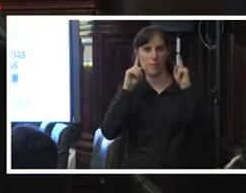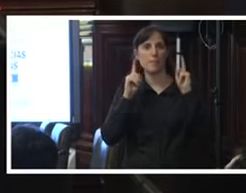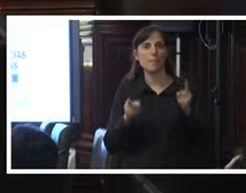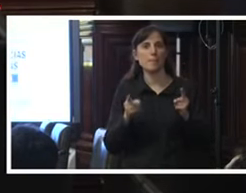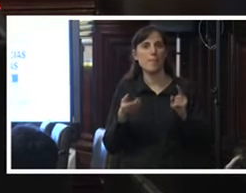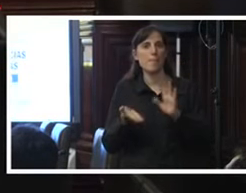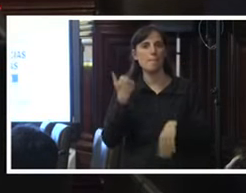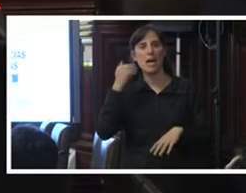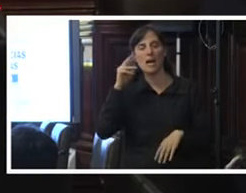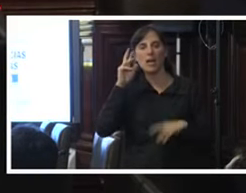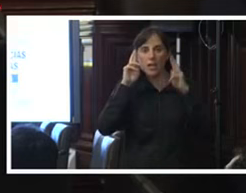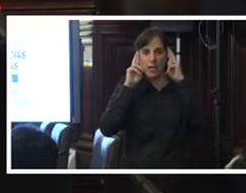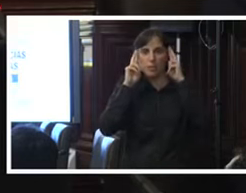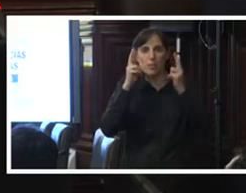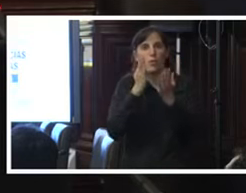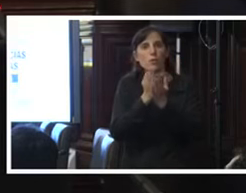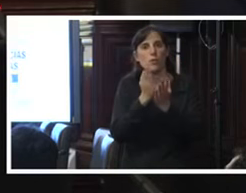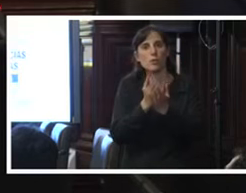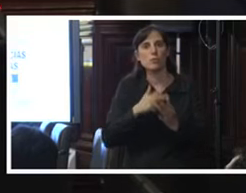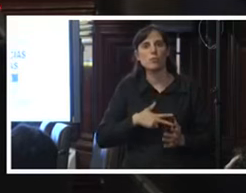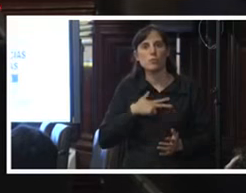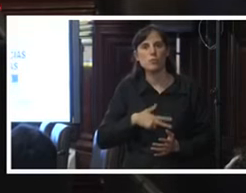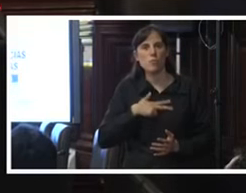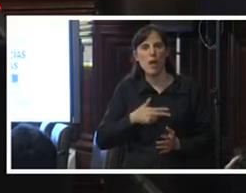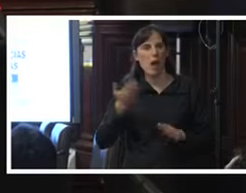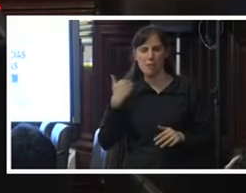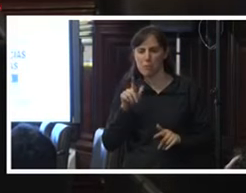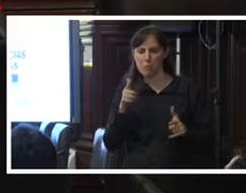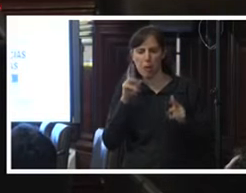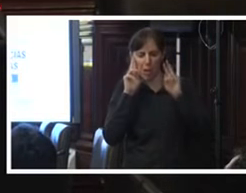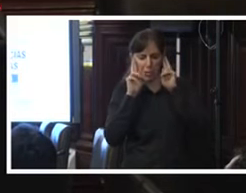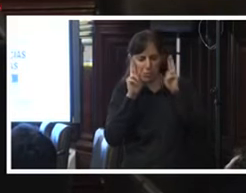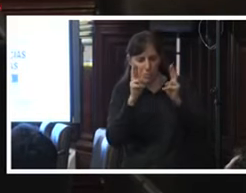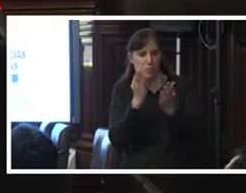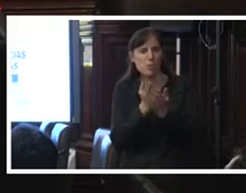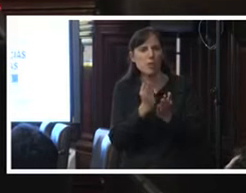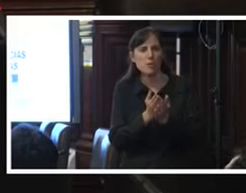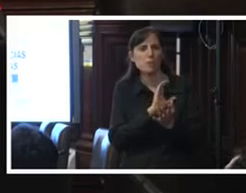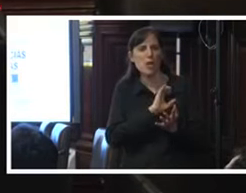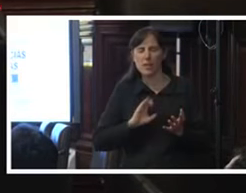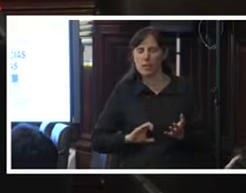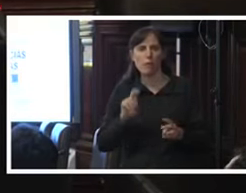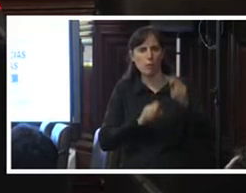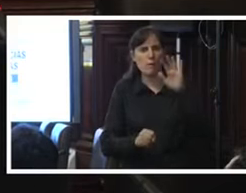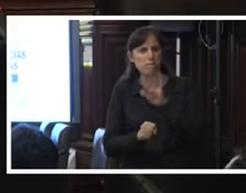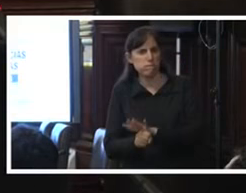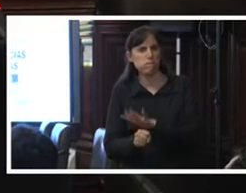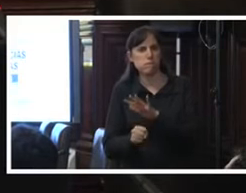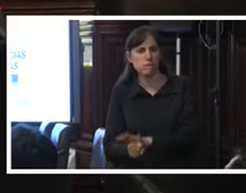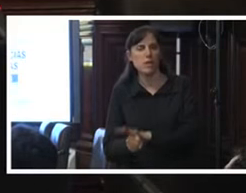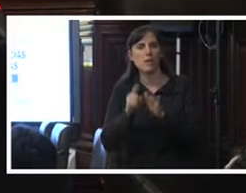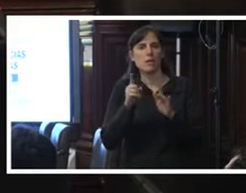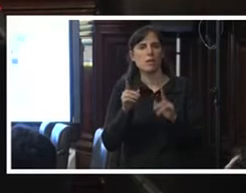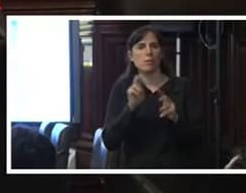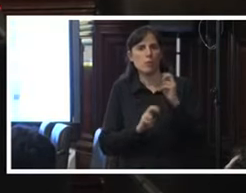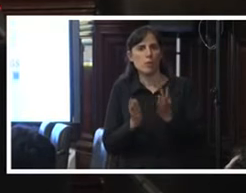respeto hacia los derechos humanos de estas poblaciones era débil o nulo con un aparato estatal opresor que castigaba y ejercía control sobre